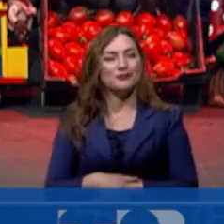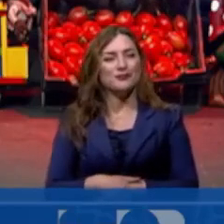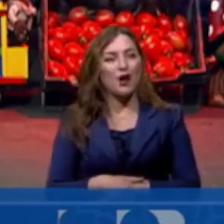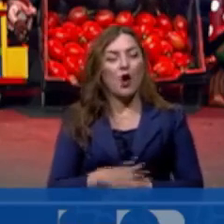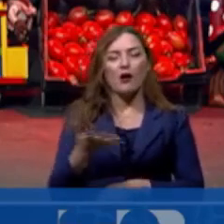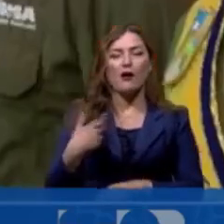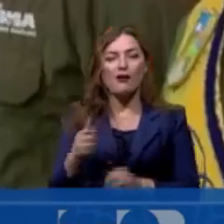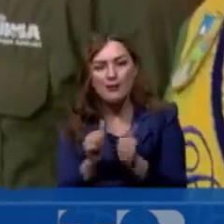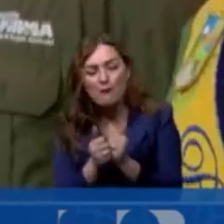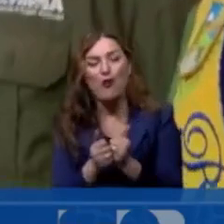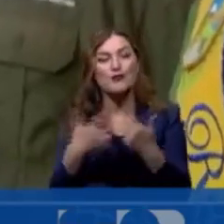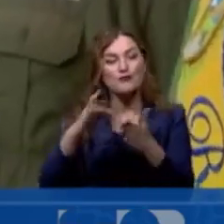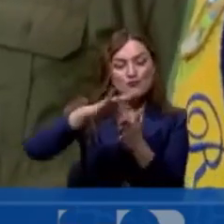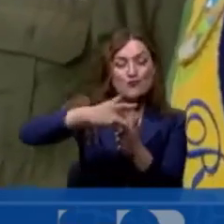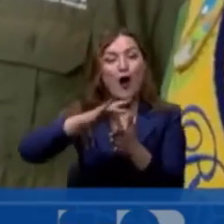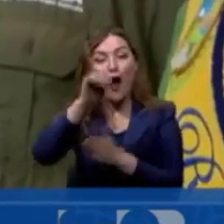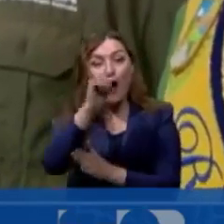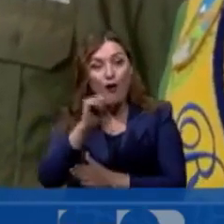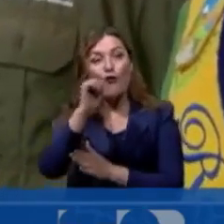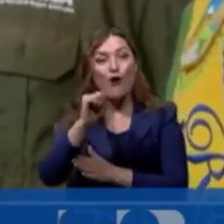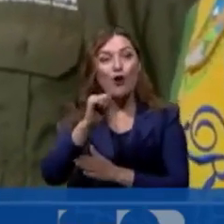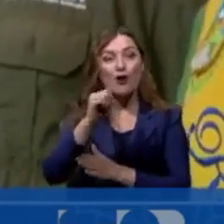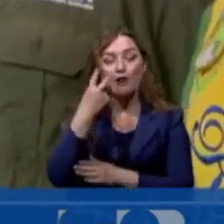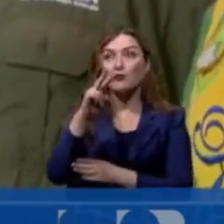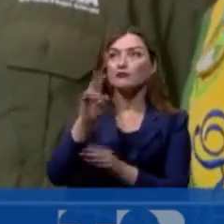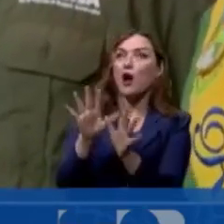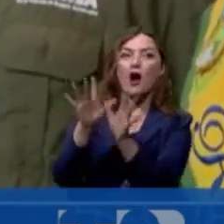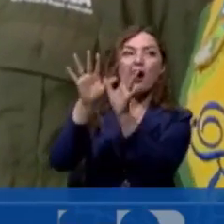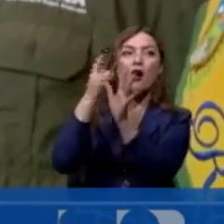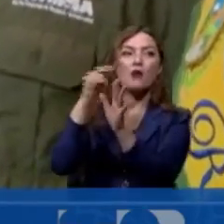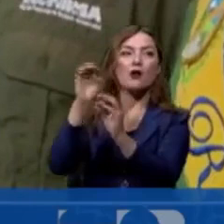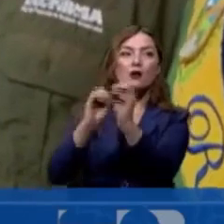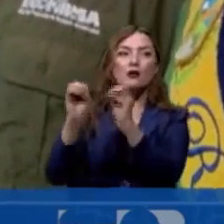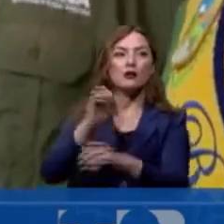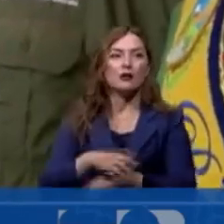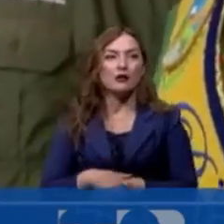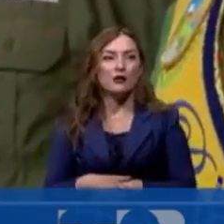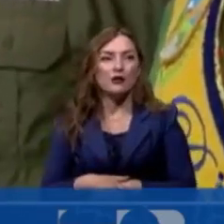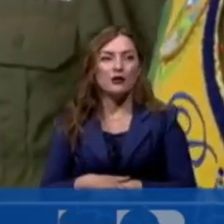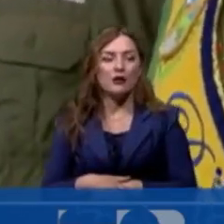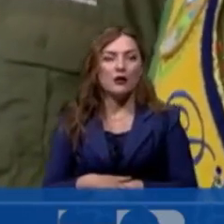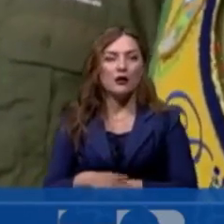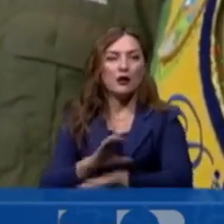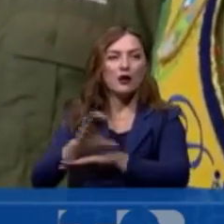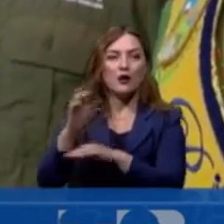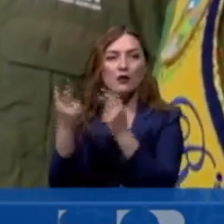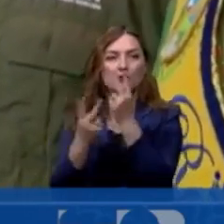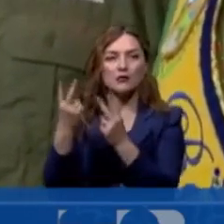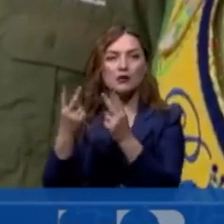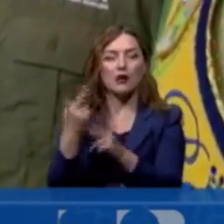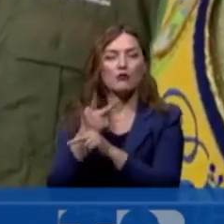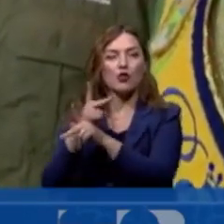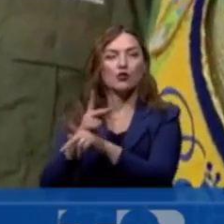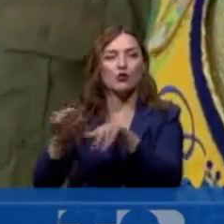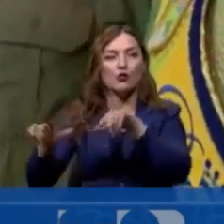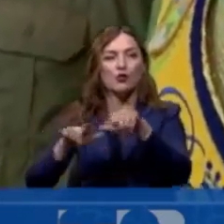deportes extremos, hay deportes en agua, hay observación de aves. Increíble. Hay la visita al bosque protector Huamac, que es un